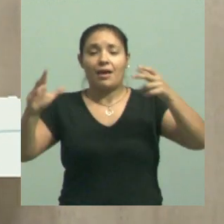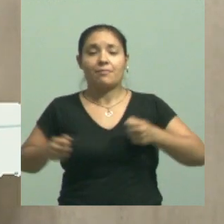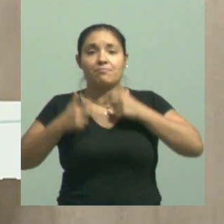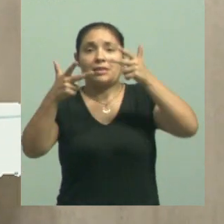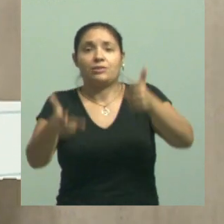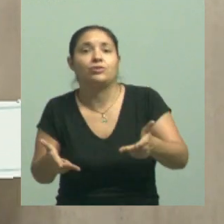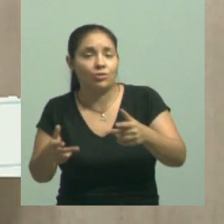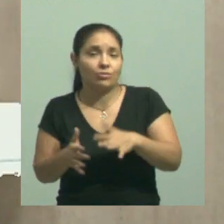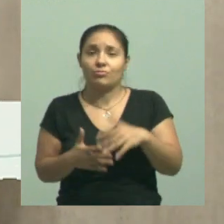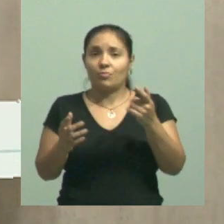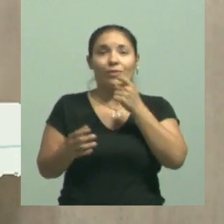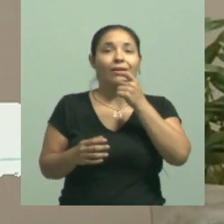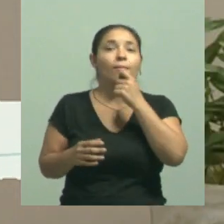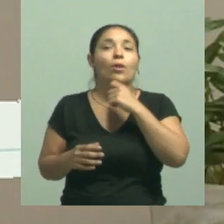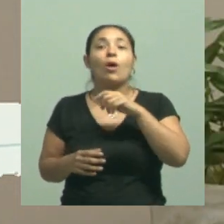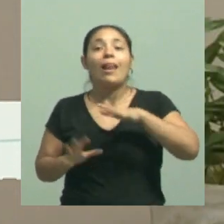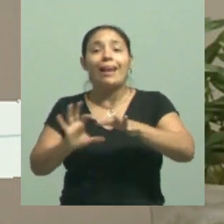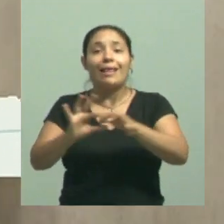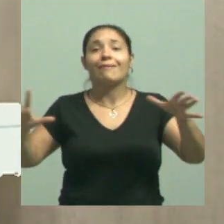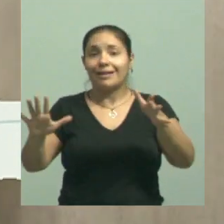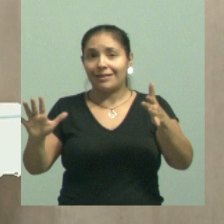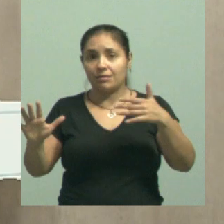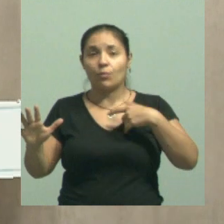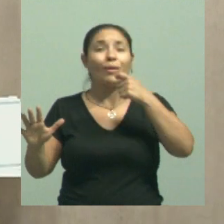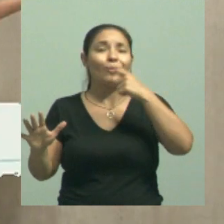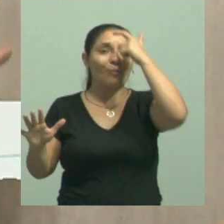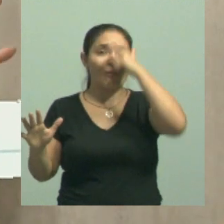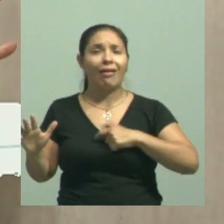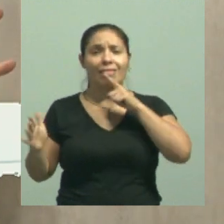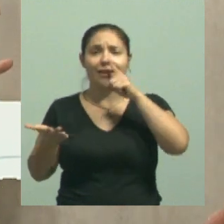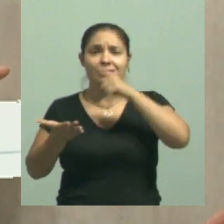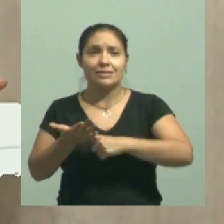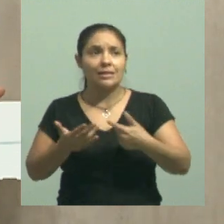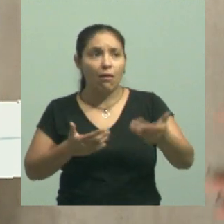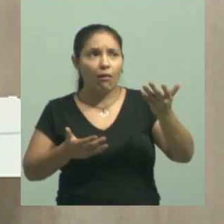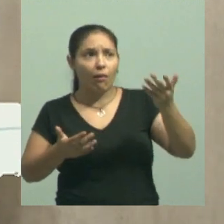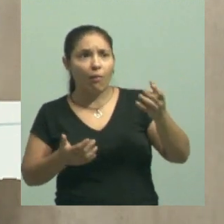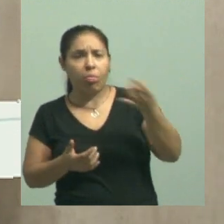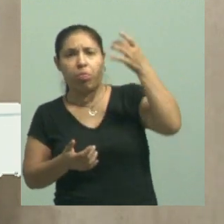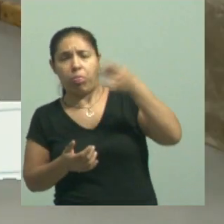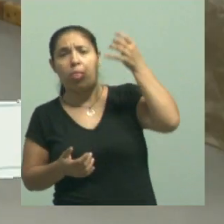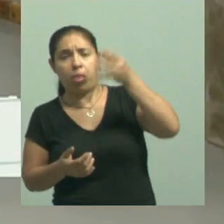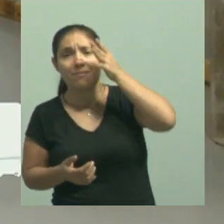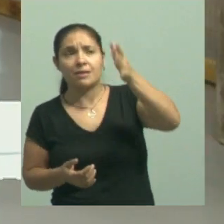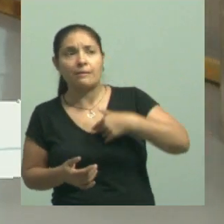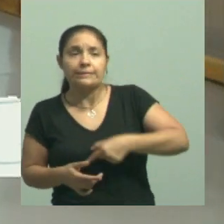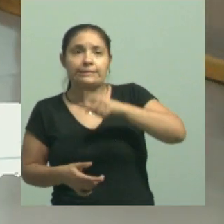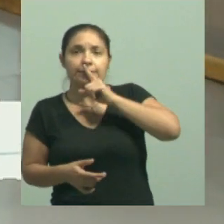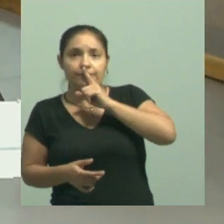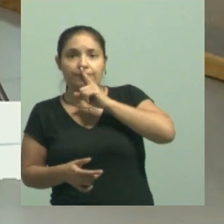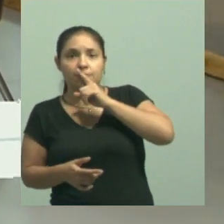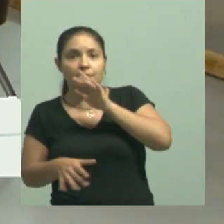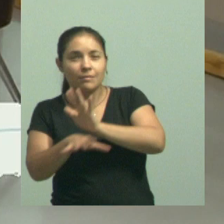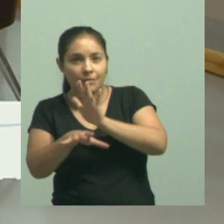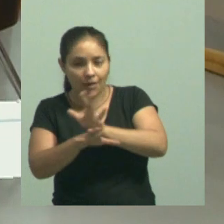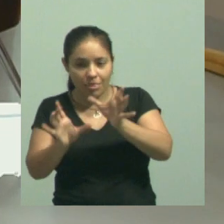democracia misma. Una voz que se calla es un pequeño daño a la democracia, ¿no? Vos estás hablando de que obviamente tiene que ver